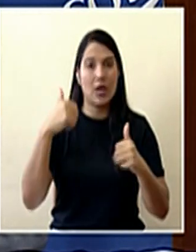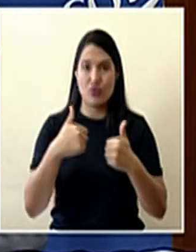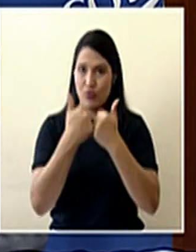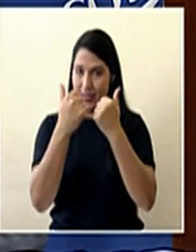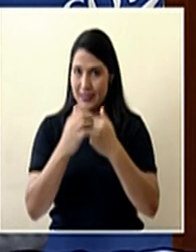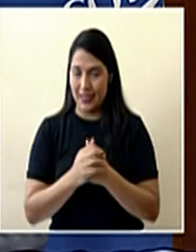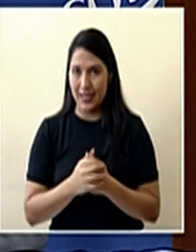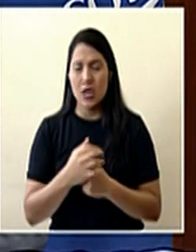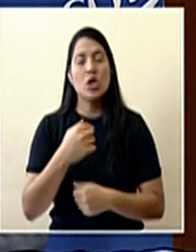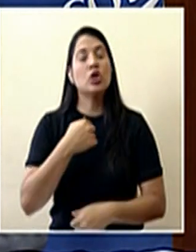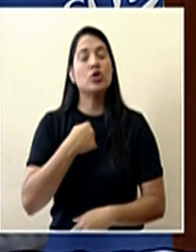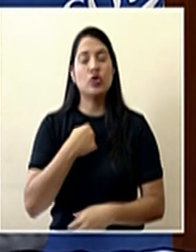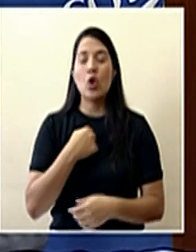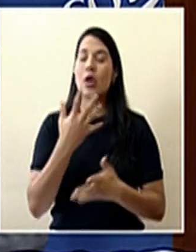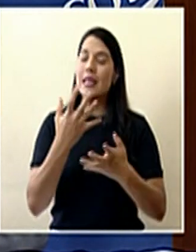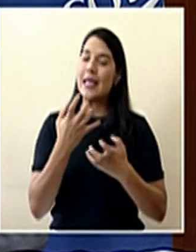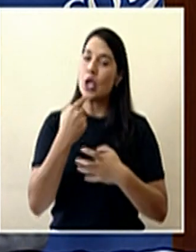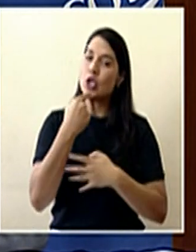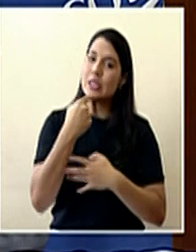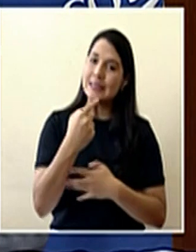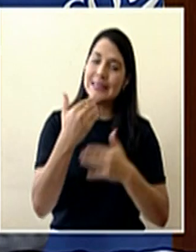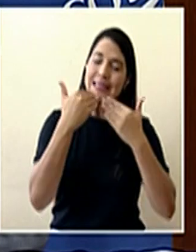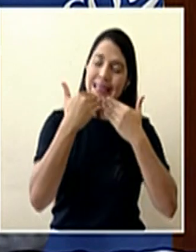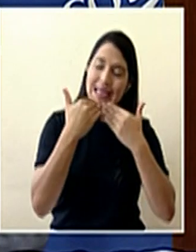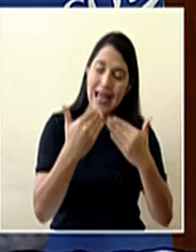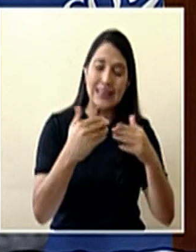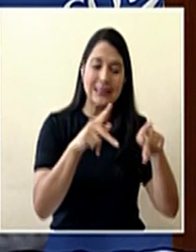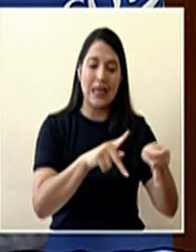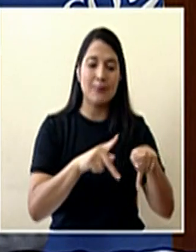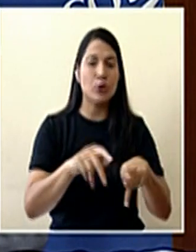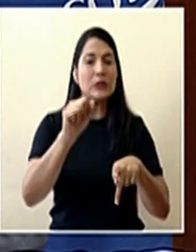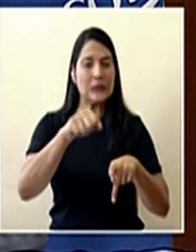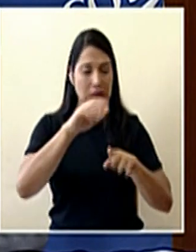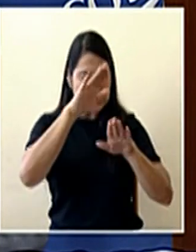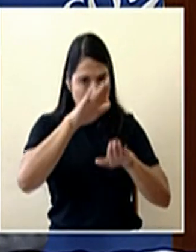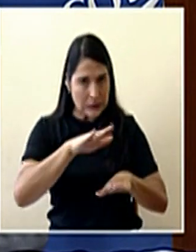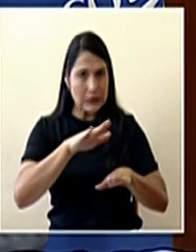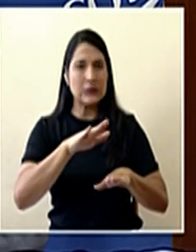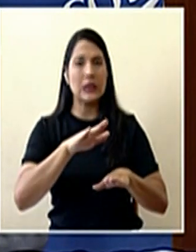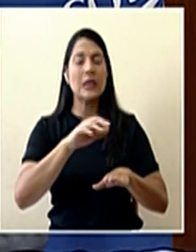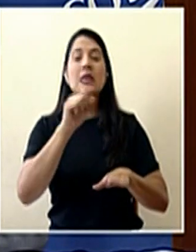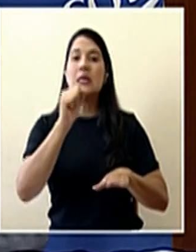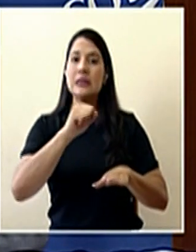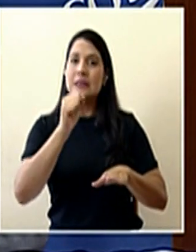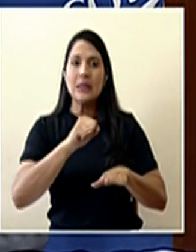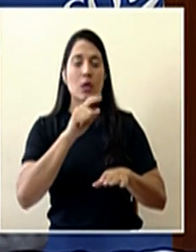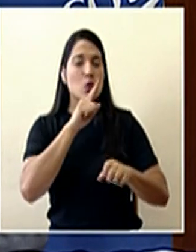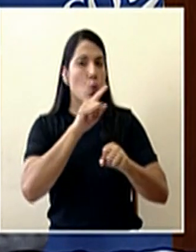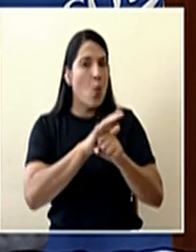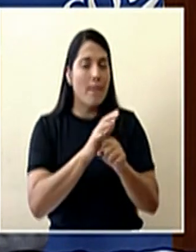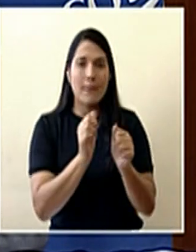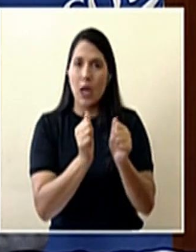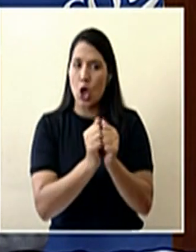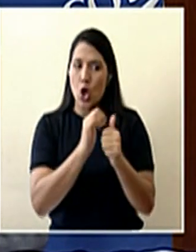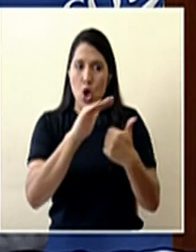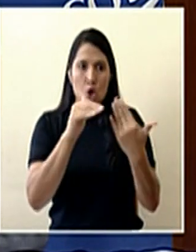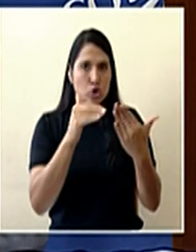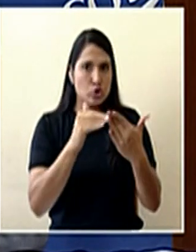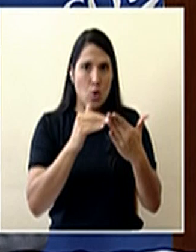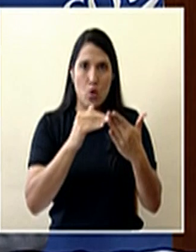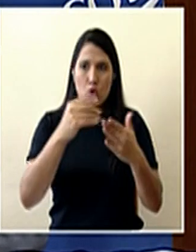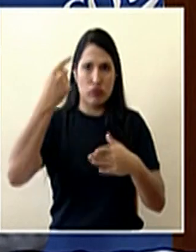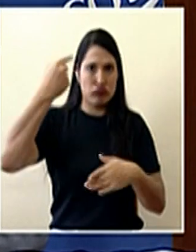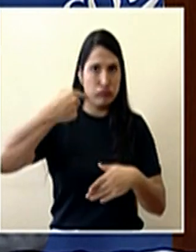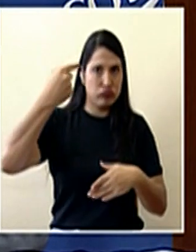quiero aquí desmeritar y más bien agradecer siempre a la población que está atenta, que está cumpliendo con las medidas de